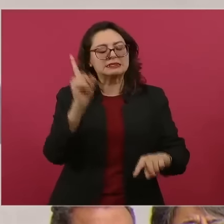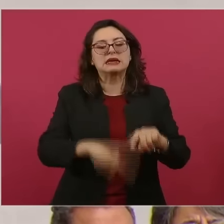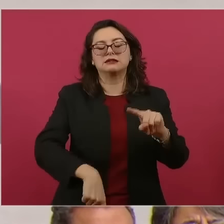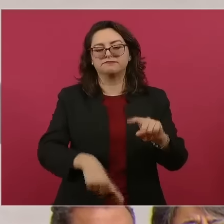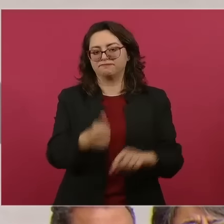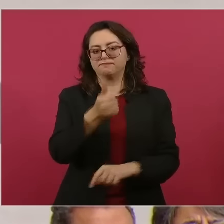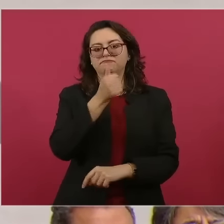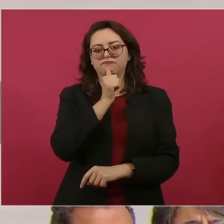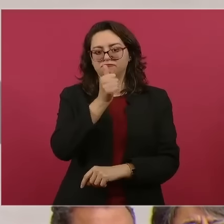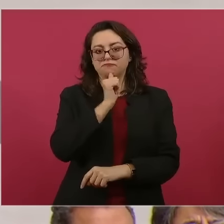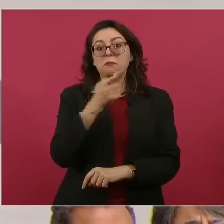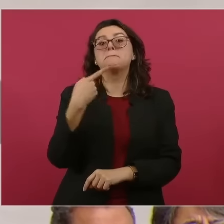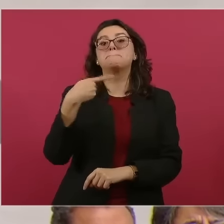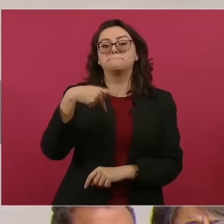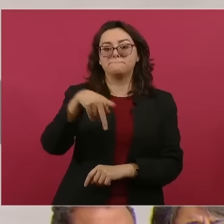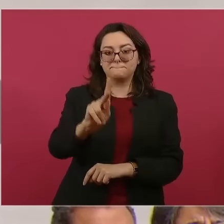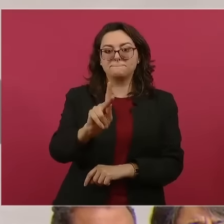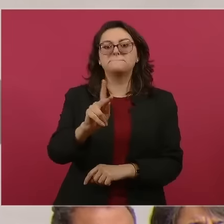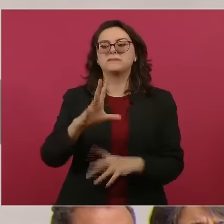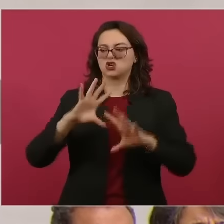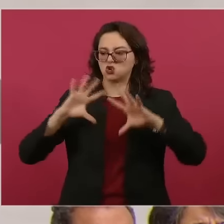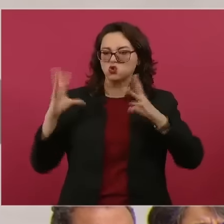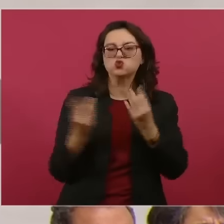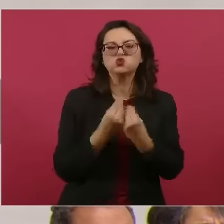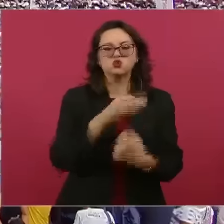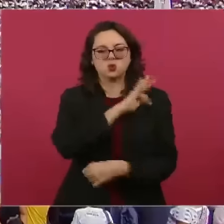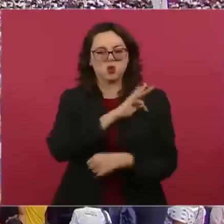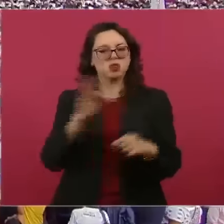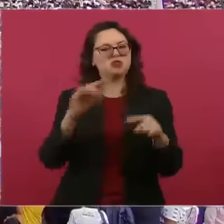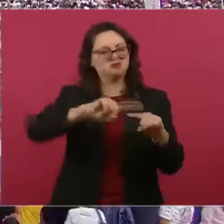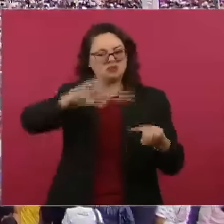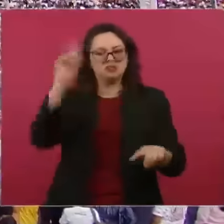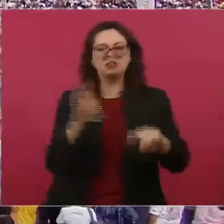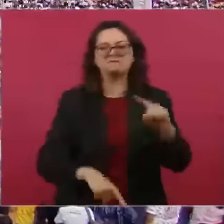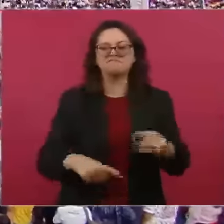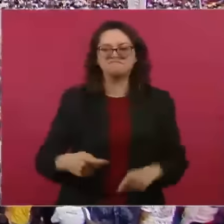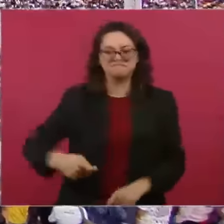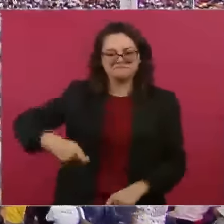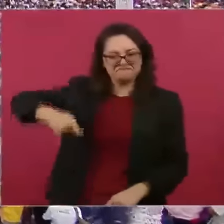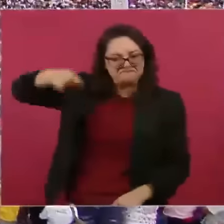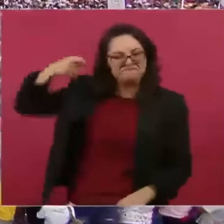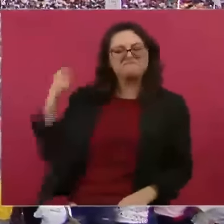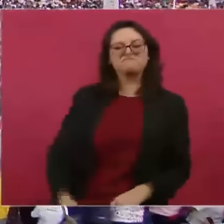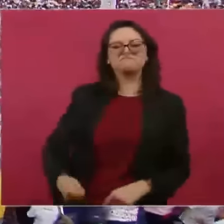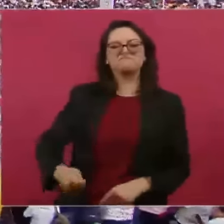lograr entre todos. Me canso, ganso.